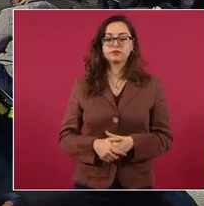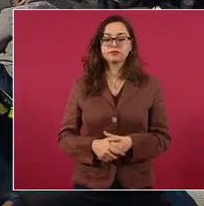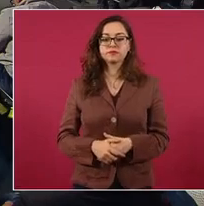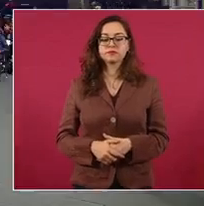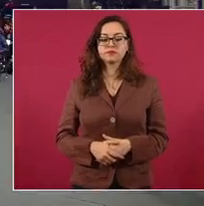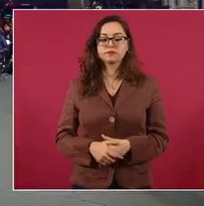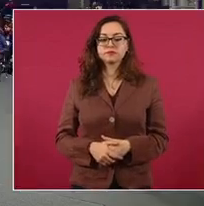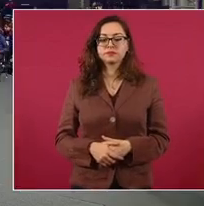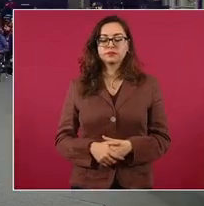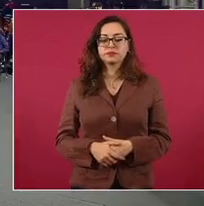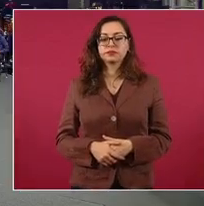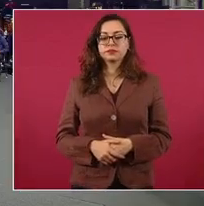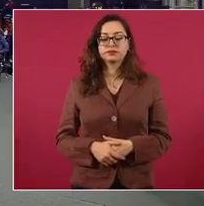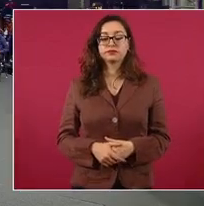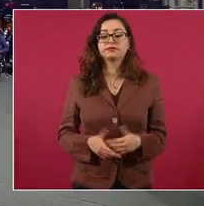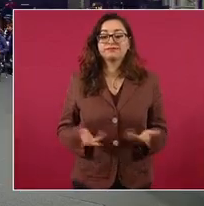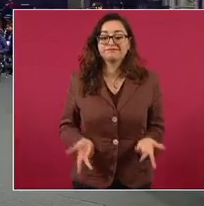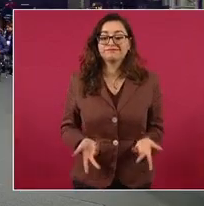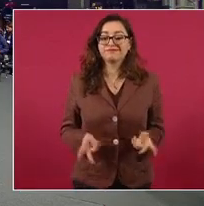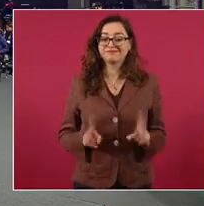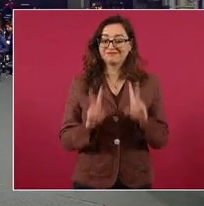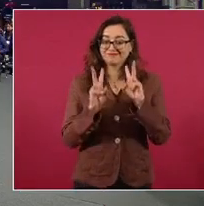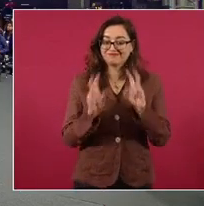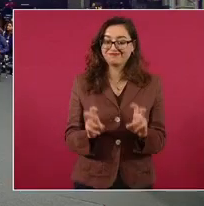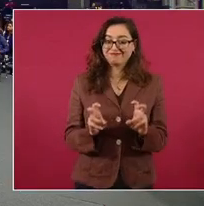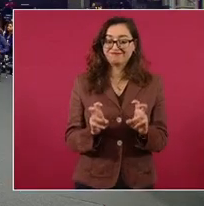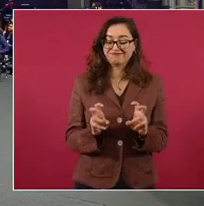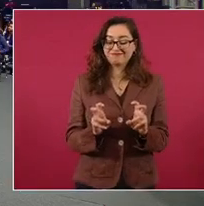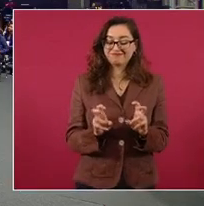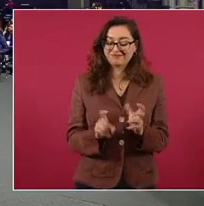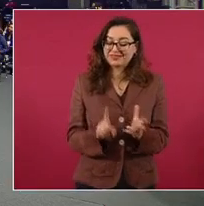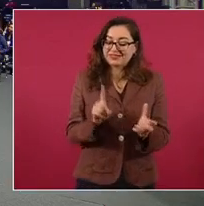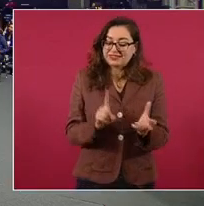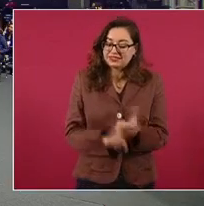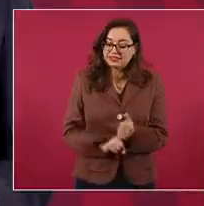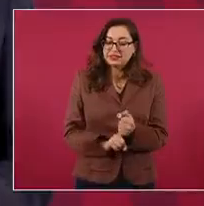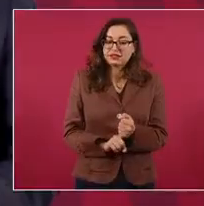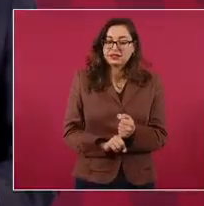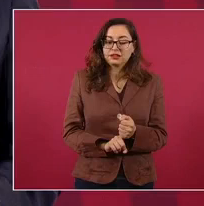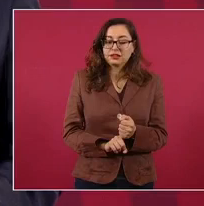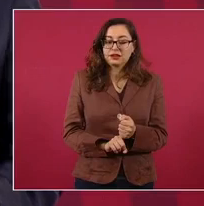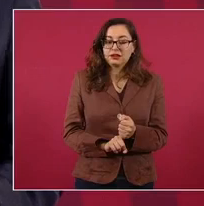Es que se van a tratar cuestiones pues que tienen que ver con